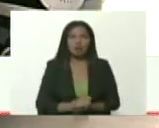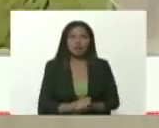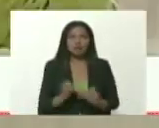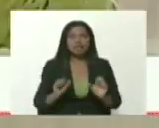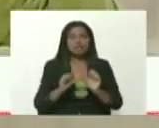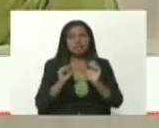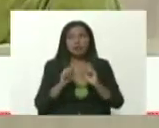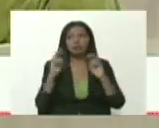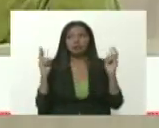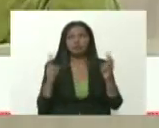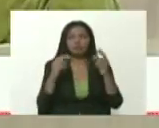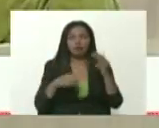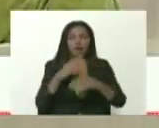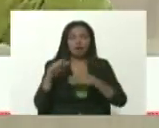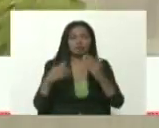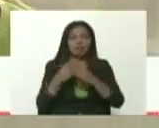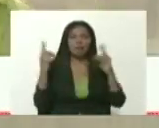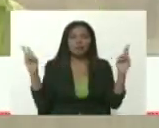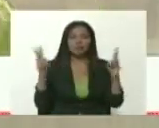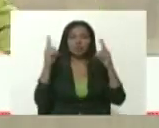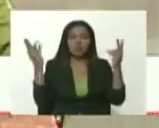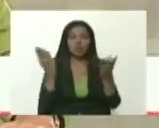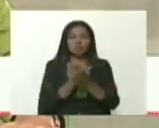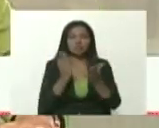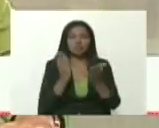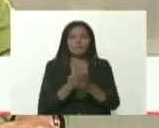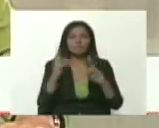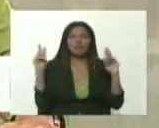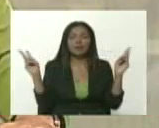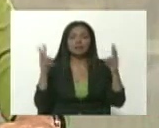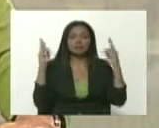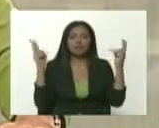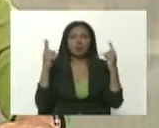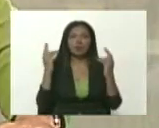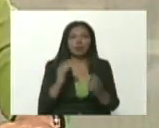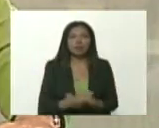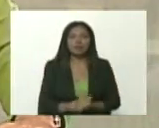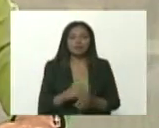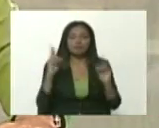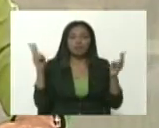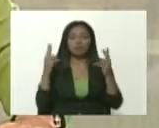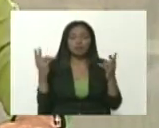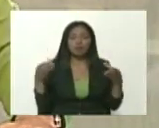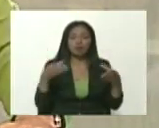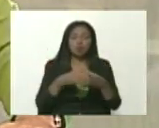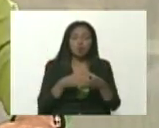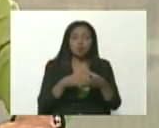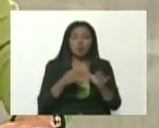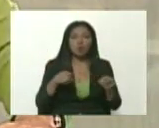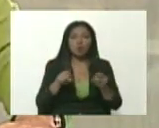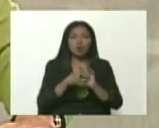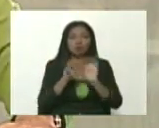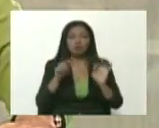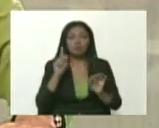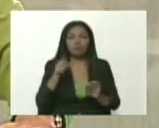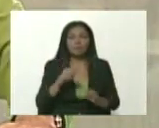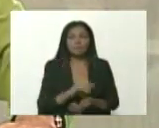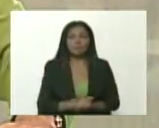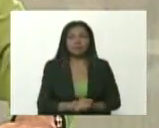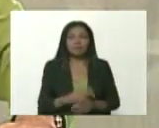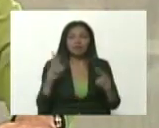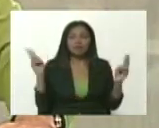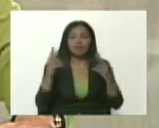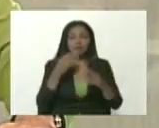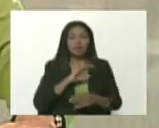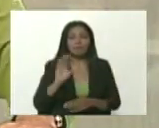sigamos avanzando hasta la victoria siempre, Venezuela. Que viva el Partido Socialista Unido de Venezuela. ¡Viva! Que viva